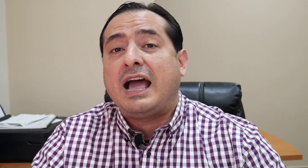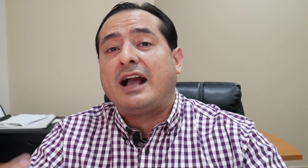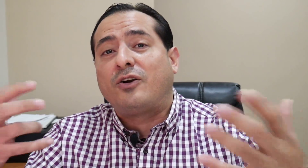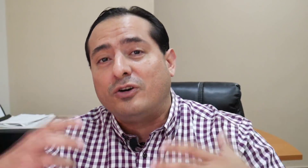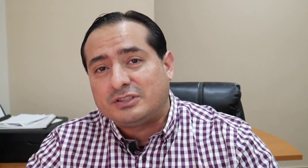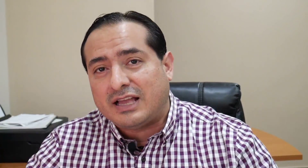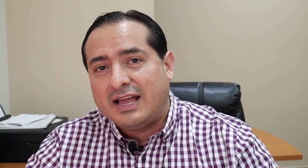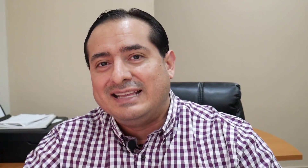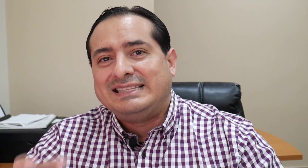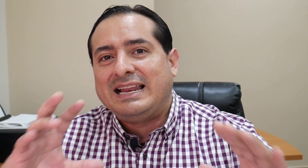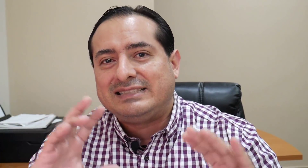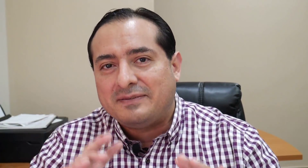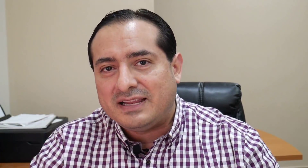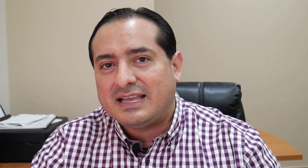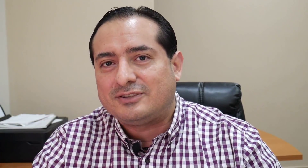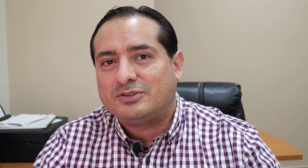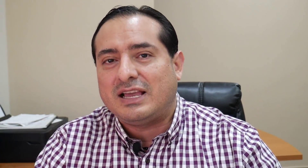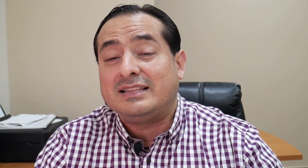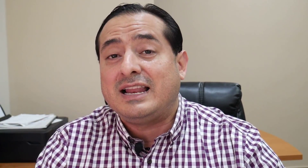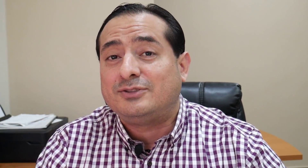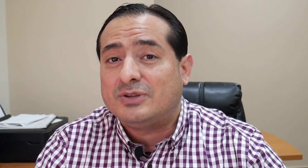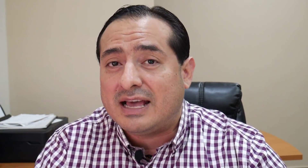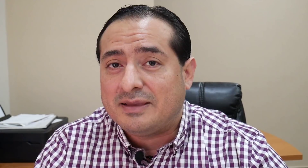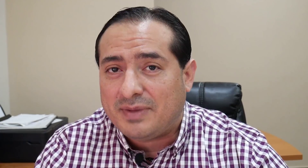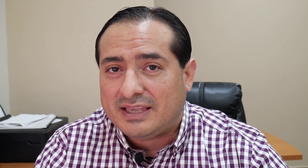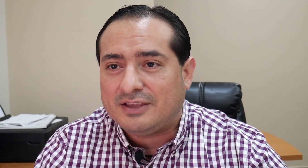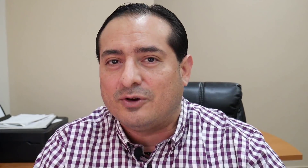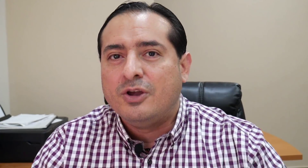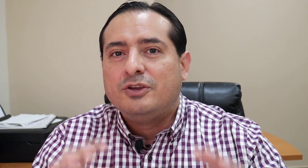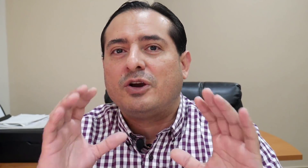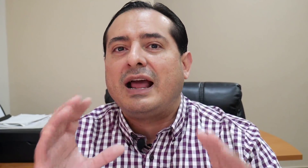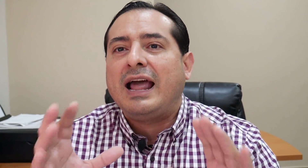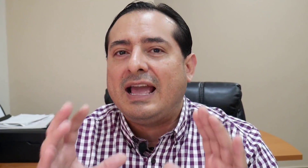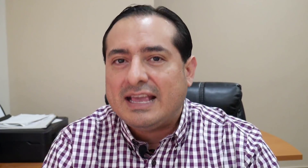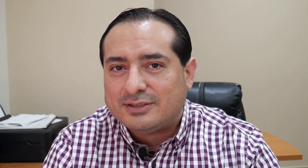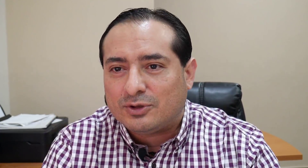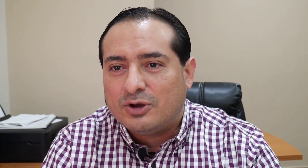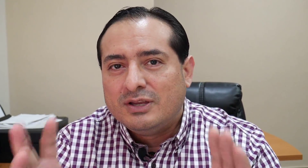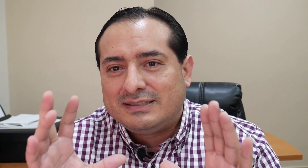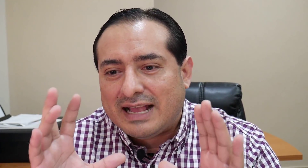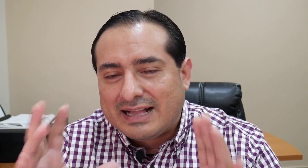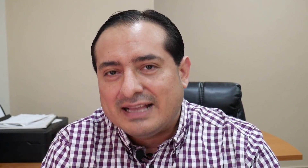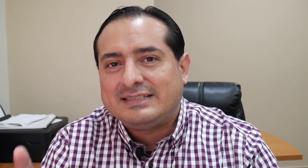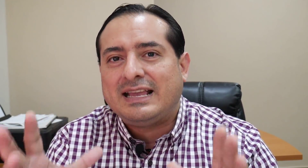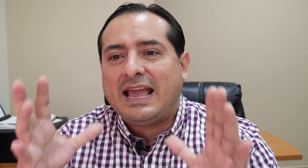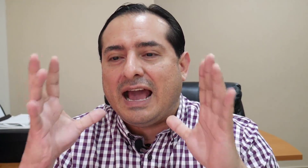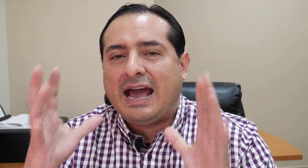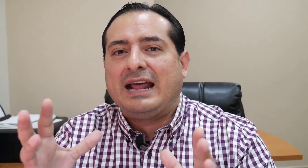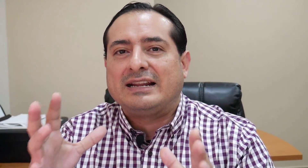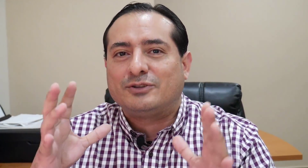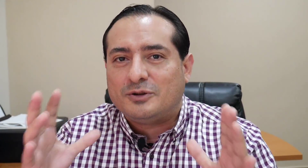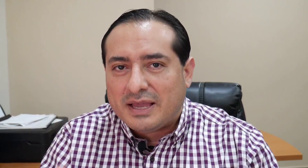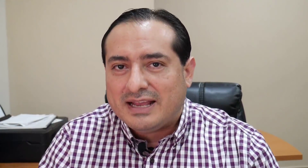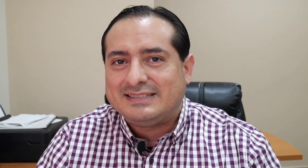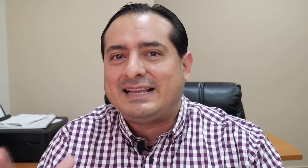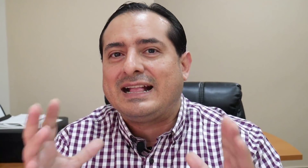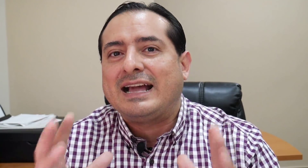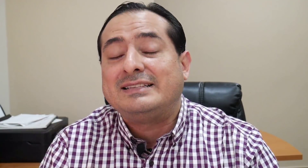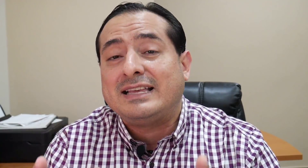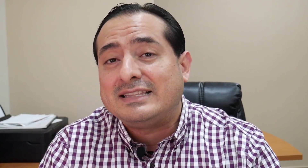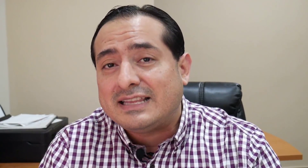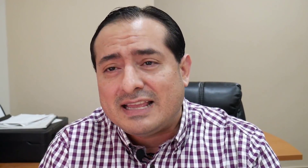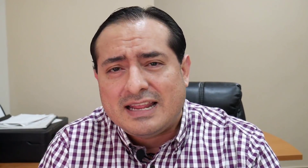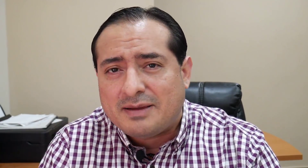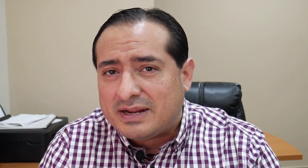personal a costa de la estabilidad social de la ciudad de mexico y ojalá esto se alcance a resolver se